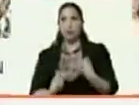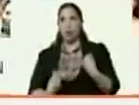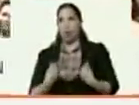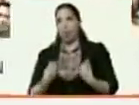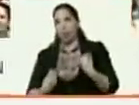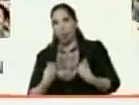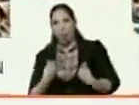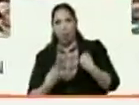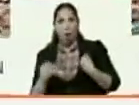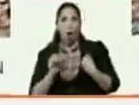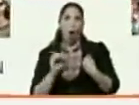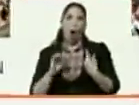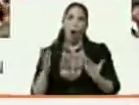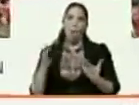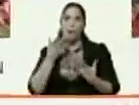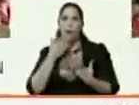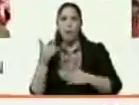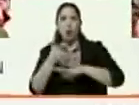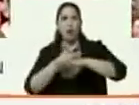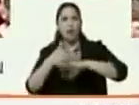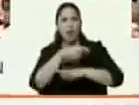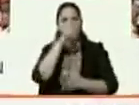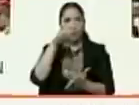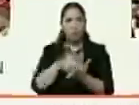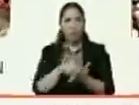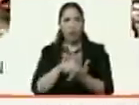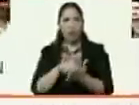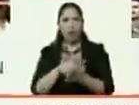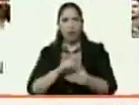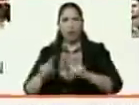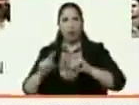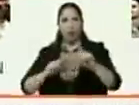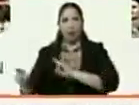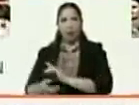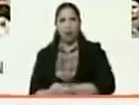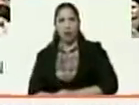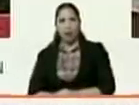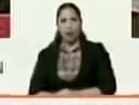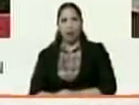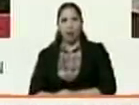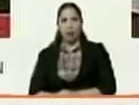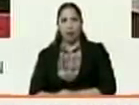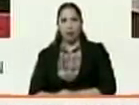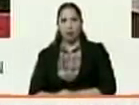preocupación y ocupación del gobierno nacional y de los señores alcaldes.